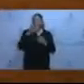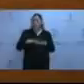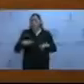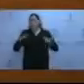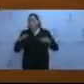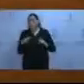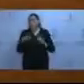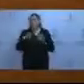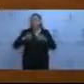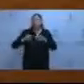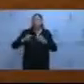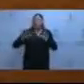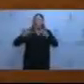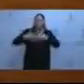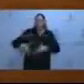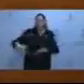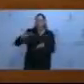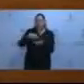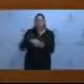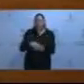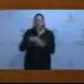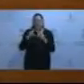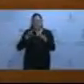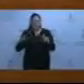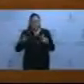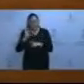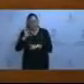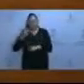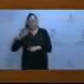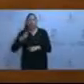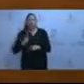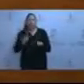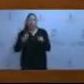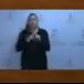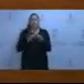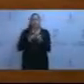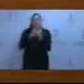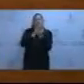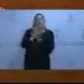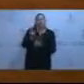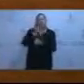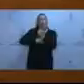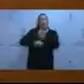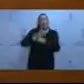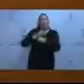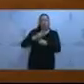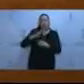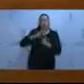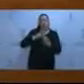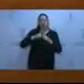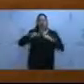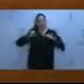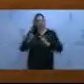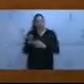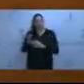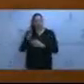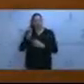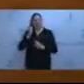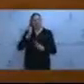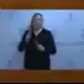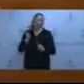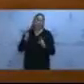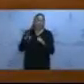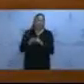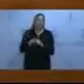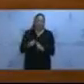los suelos industriales de Sogepsa son una inversión al servicio de la economía regional, cuyos frutos, debido a la actual y prolongada